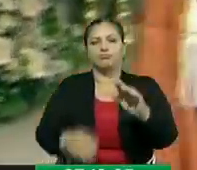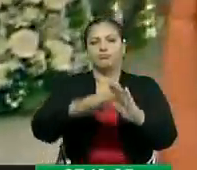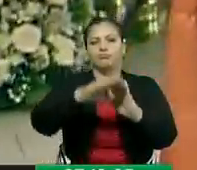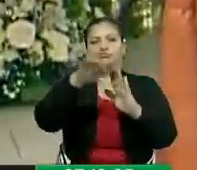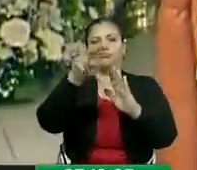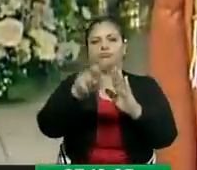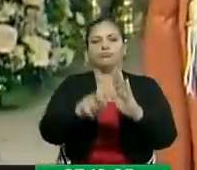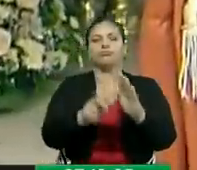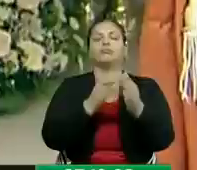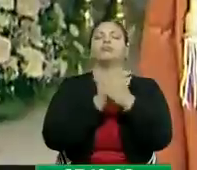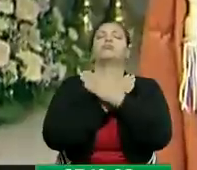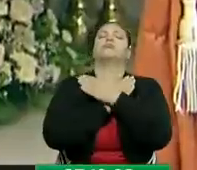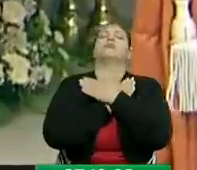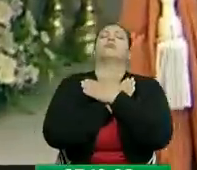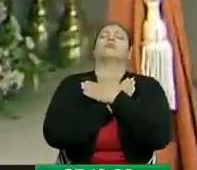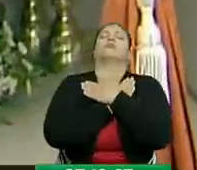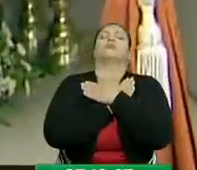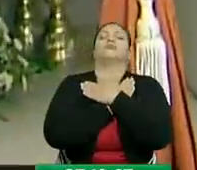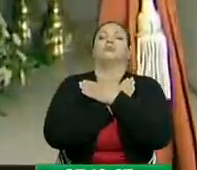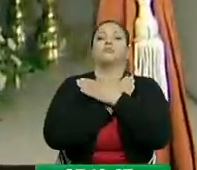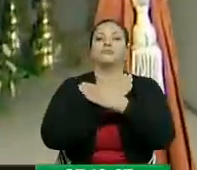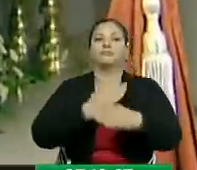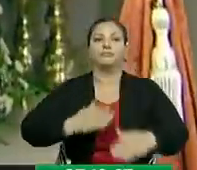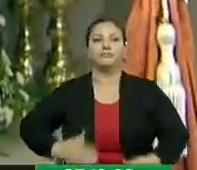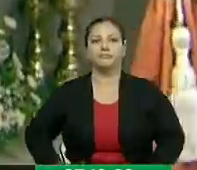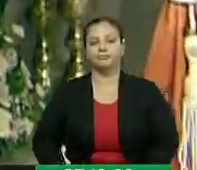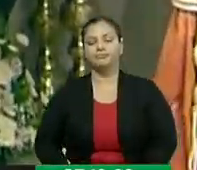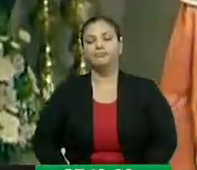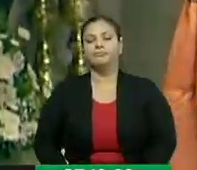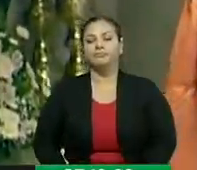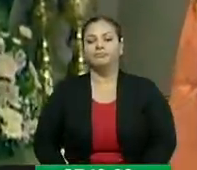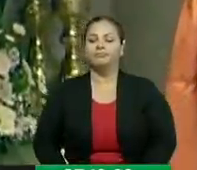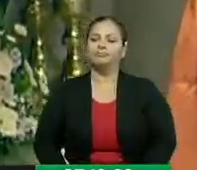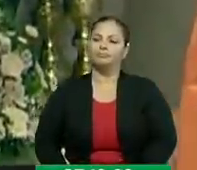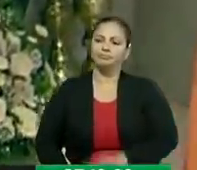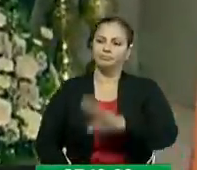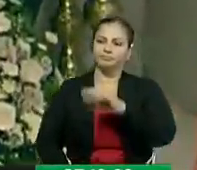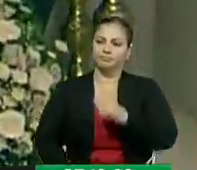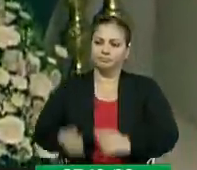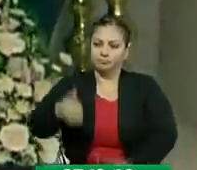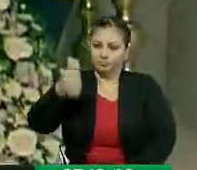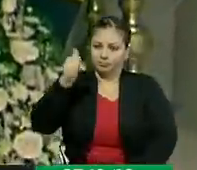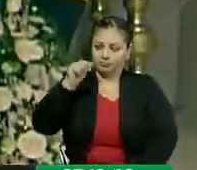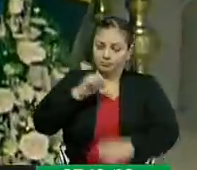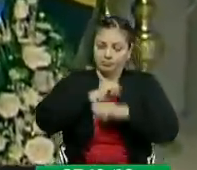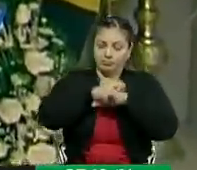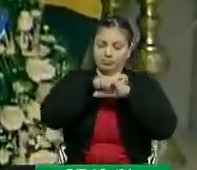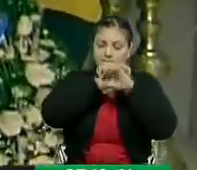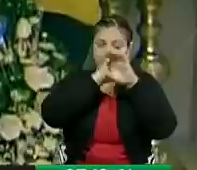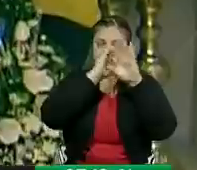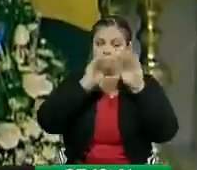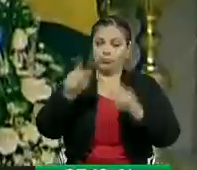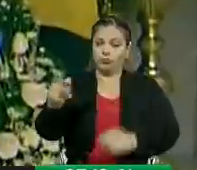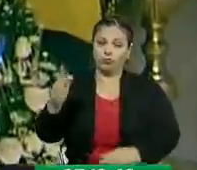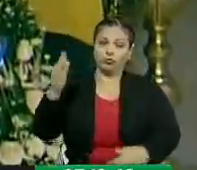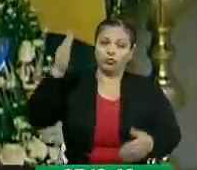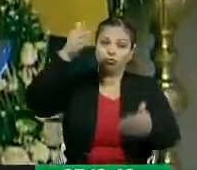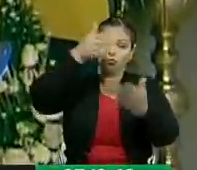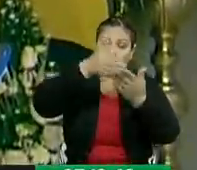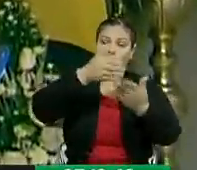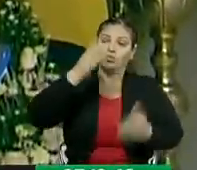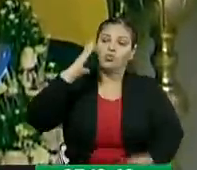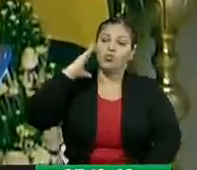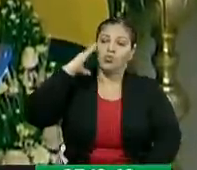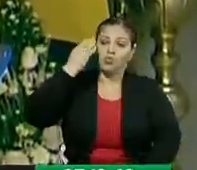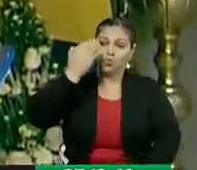Mi estimado amigo, usted desde la madrugada de ayer tuvo que viajar hasta la ciudad de Cuenca,